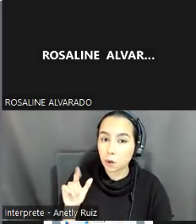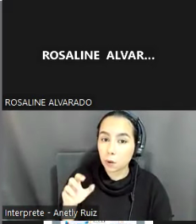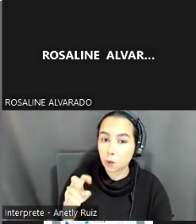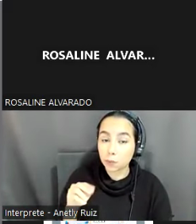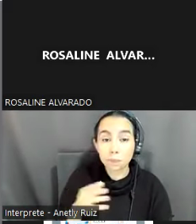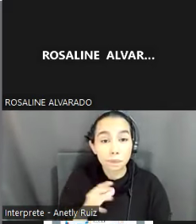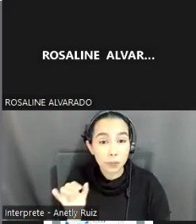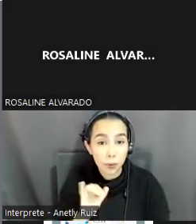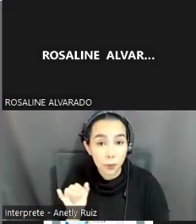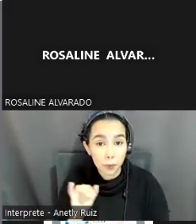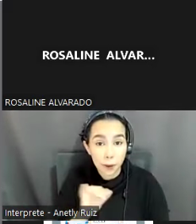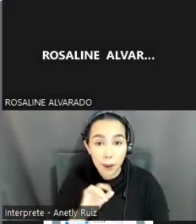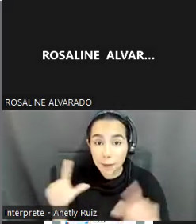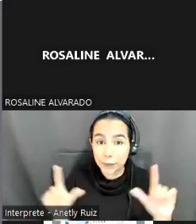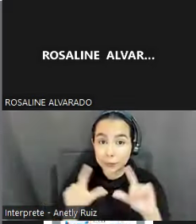igual forma